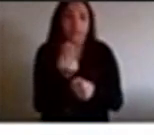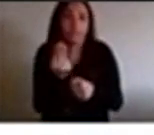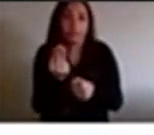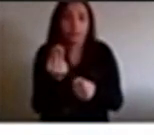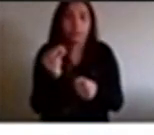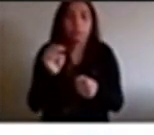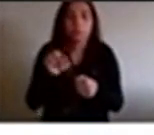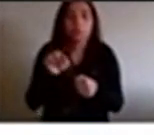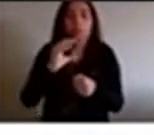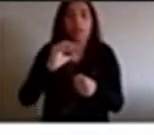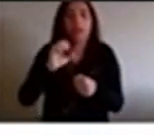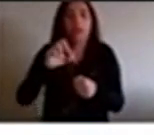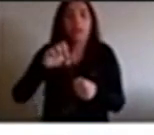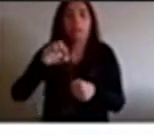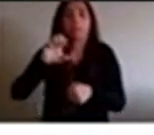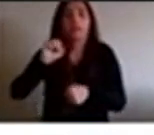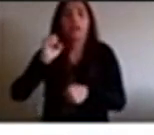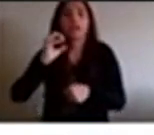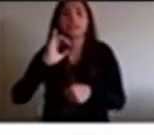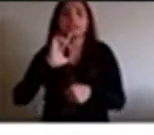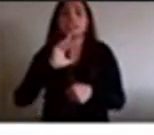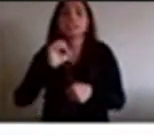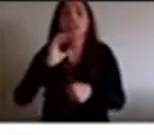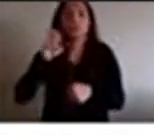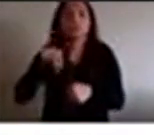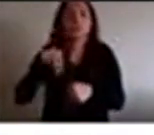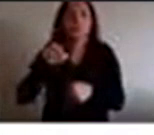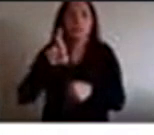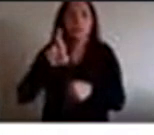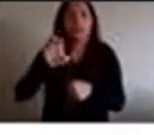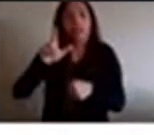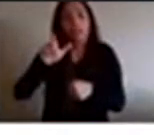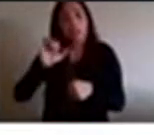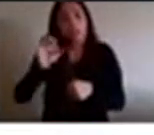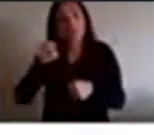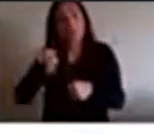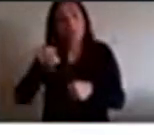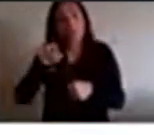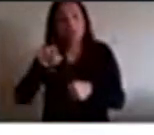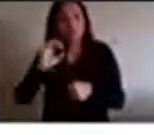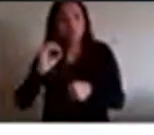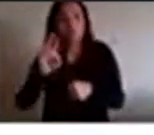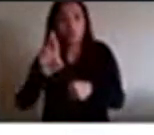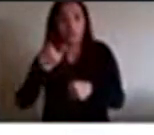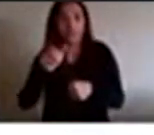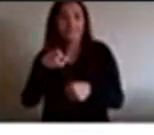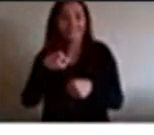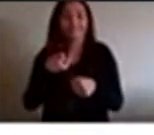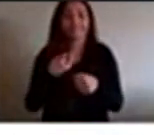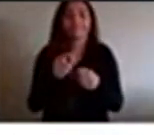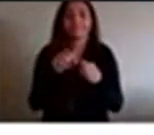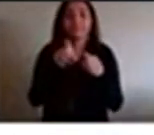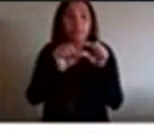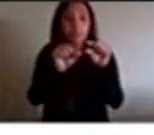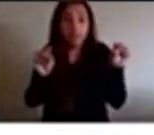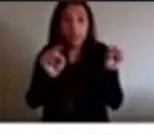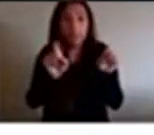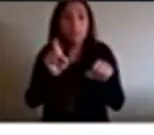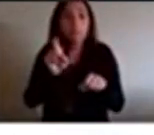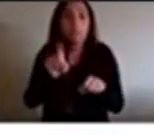www.capacitacionregional.org, en donde van a poder ver las charlas que se han ido grabando, ¿ya? Así que eso también es